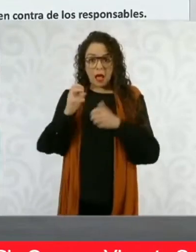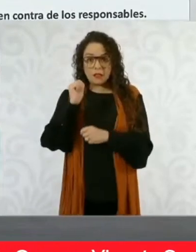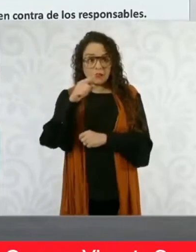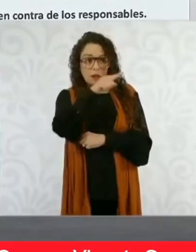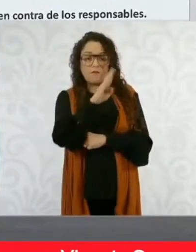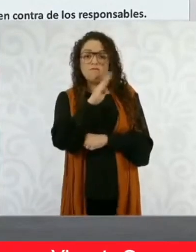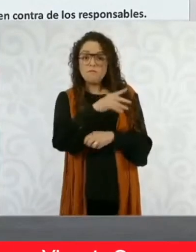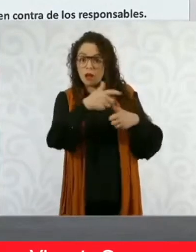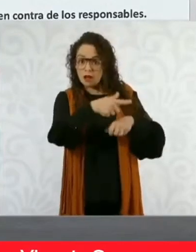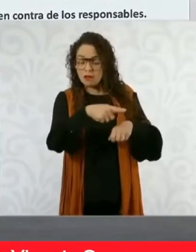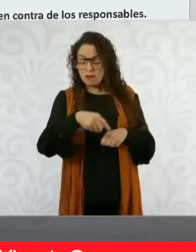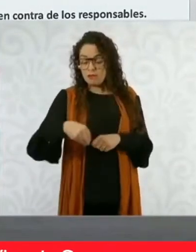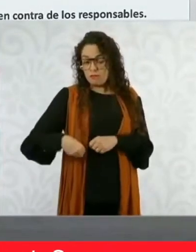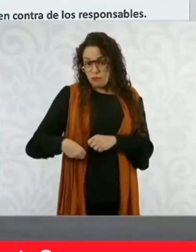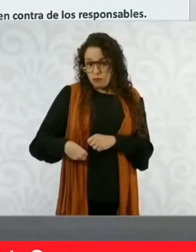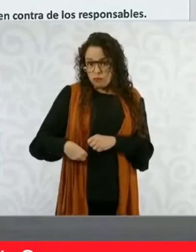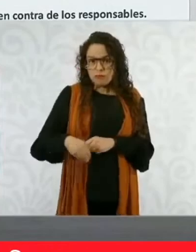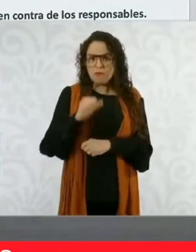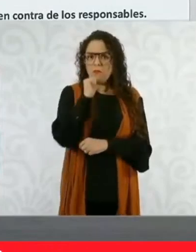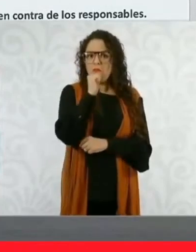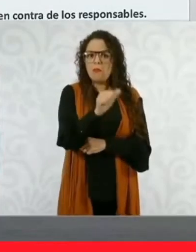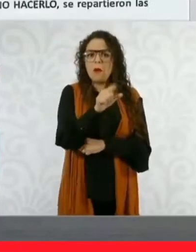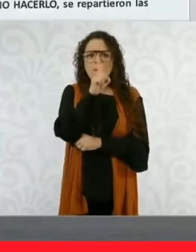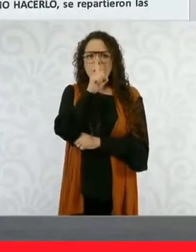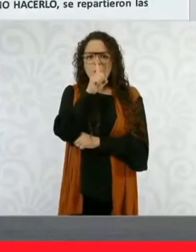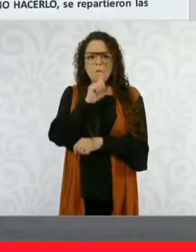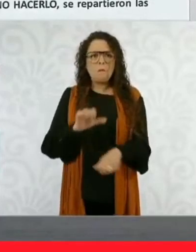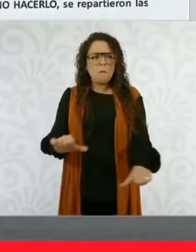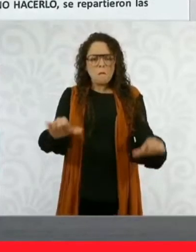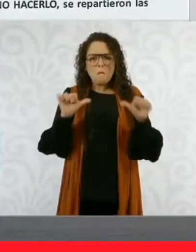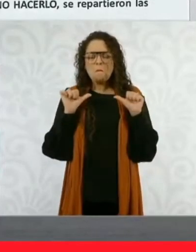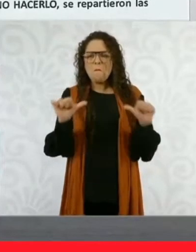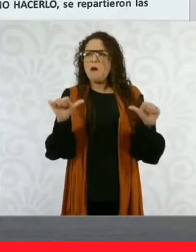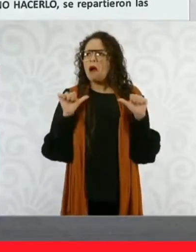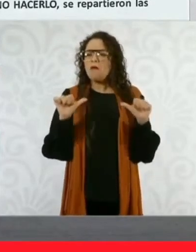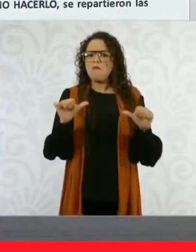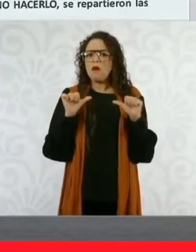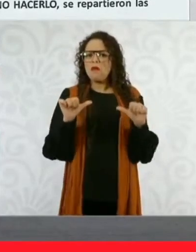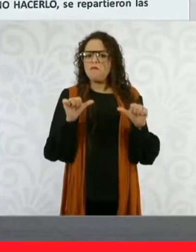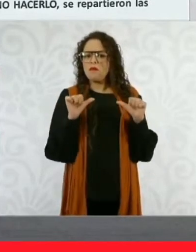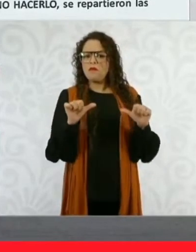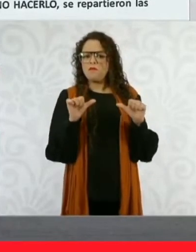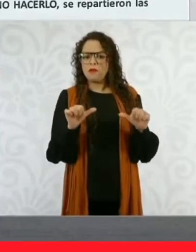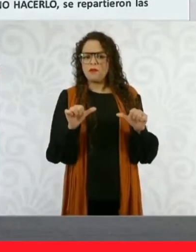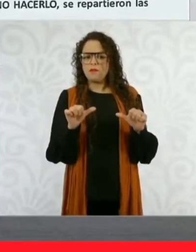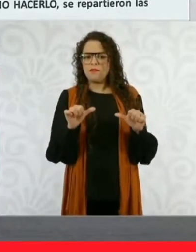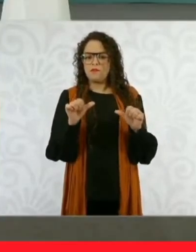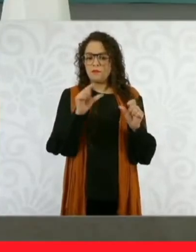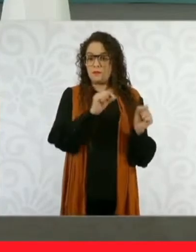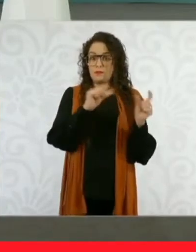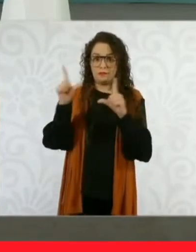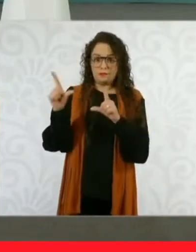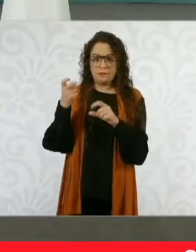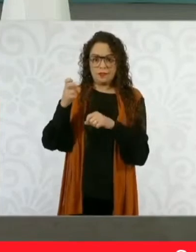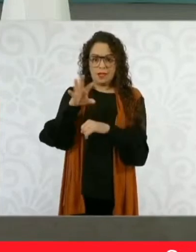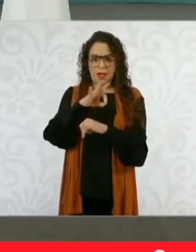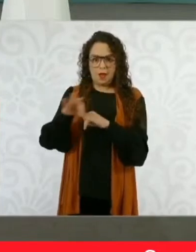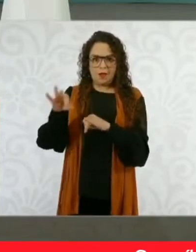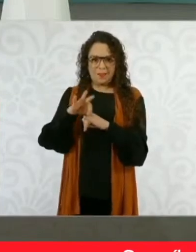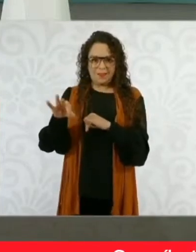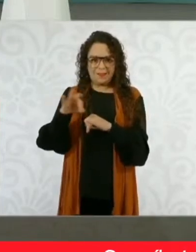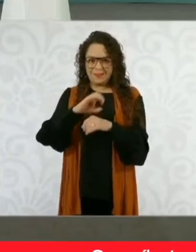responsables. La que sigue, por favor. Vamos terminando. Ya con esto terminamos,